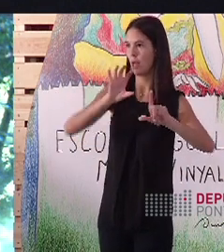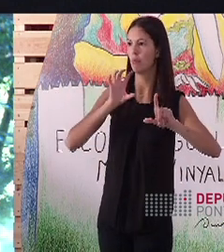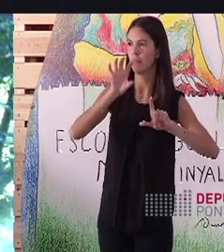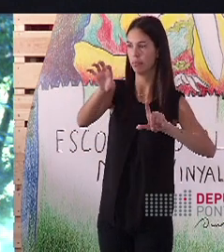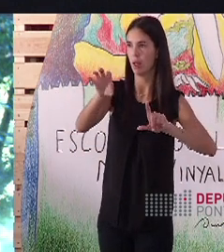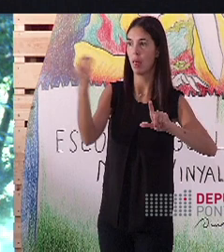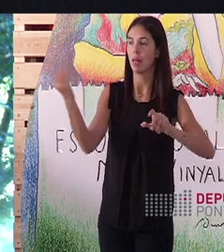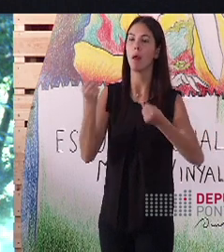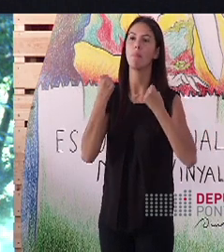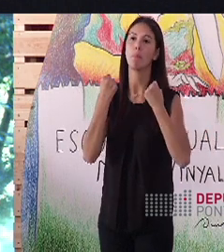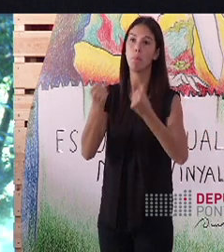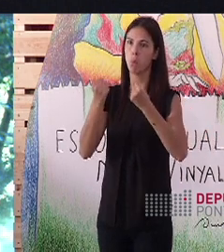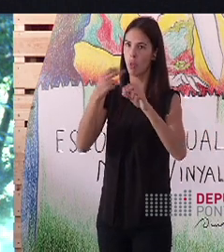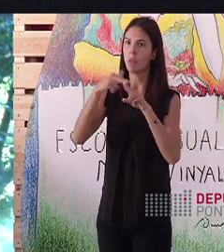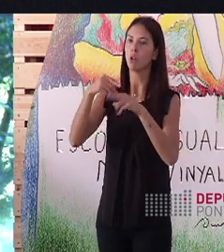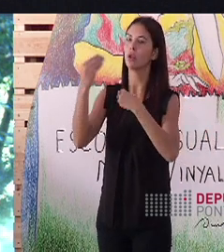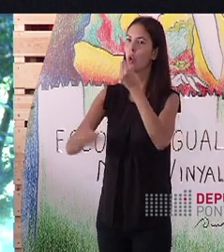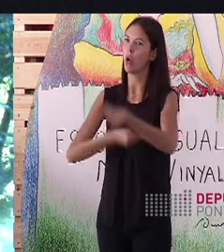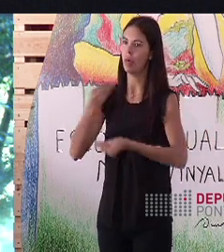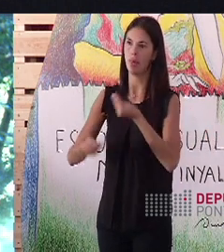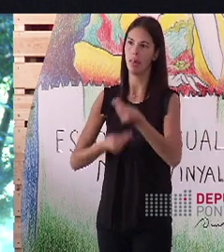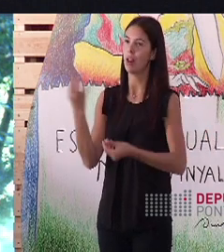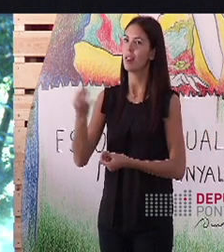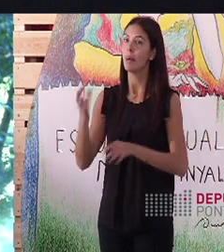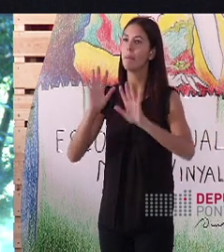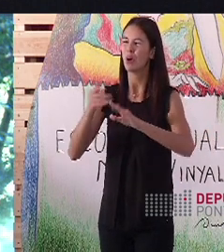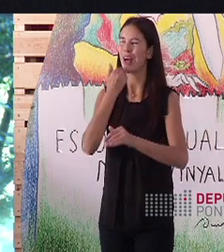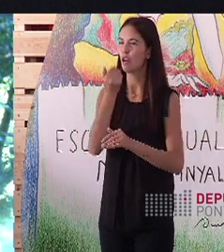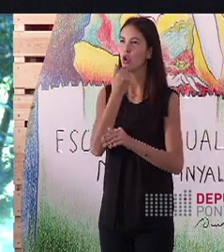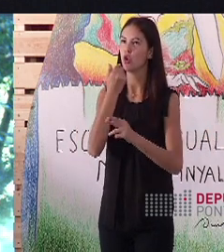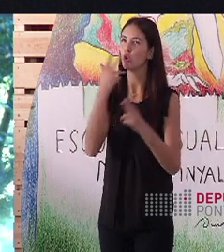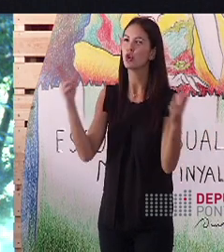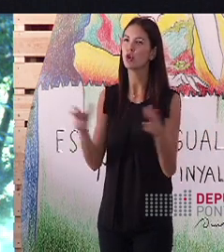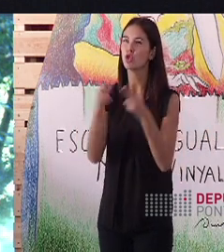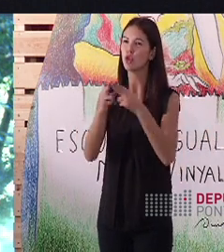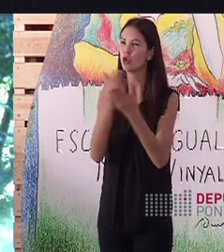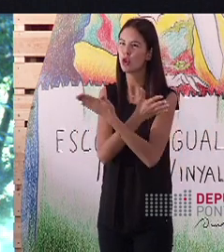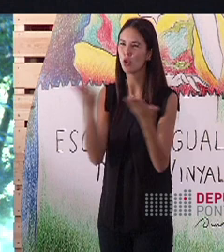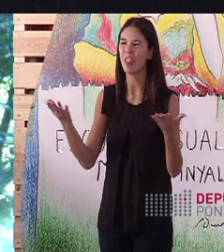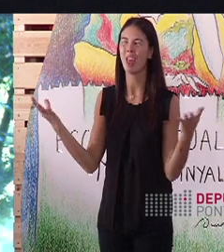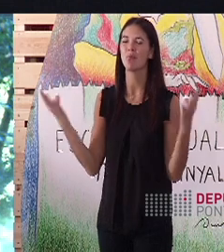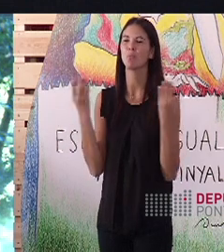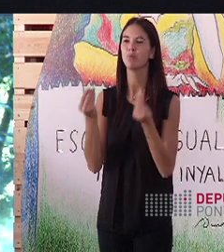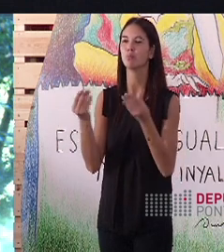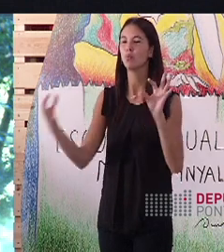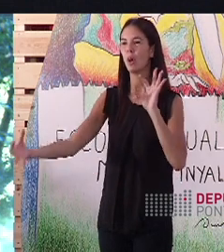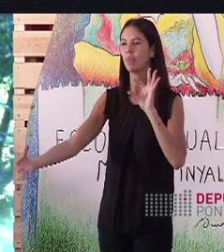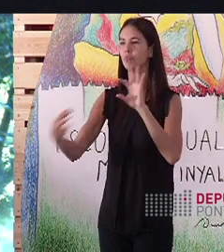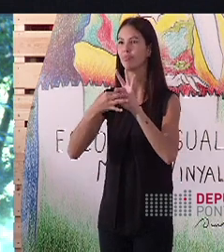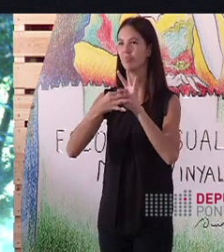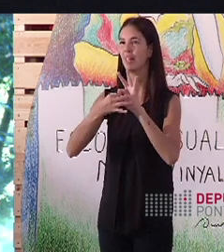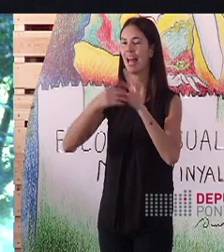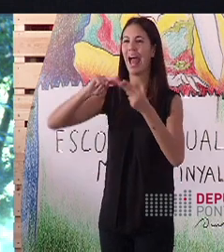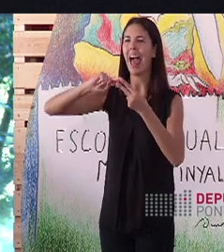tienen que hacer desde el poder político, pero tiene un fenómeno social tan profundamente arraigado en el ADN